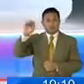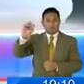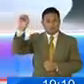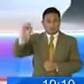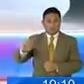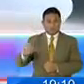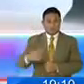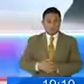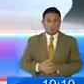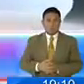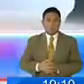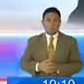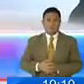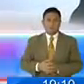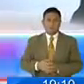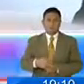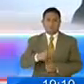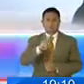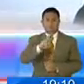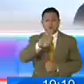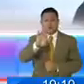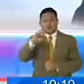88,47%. Del fondo total, que es de